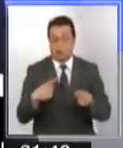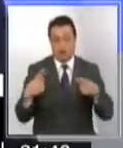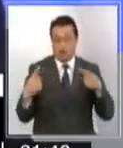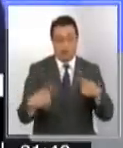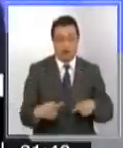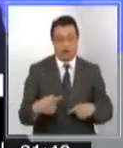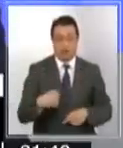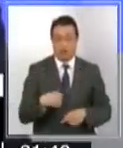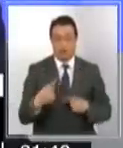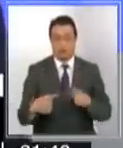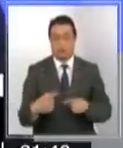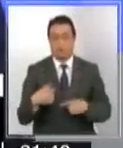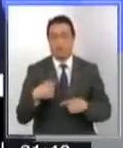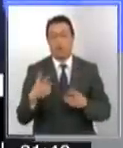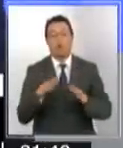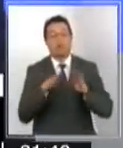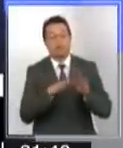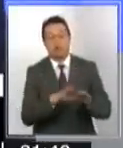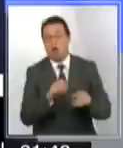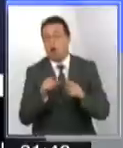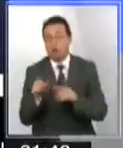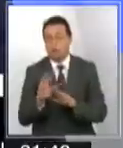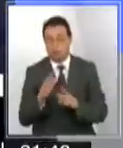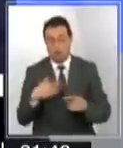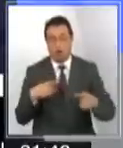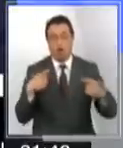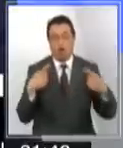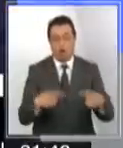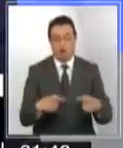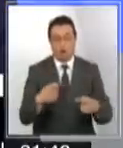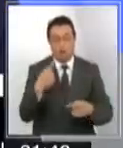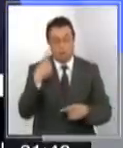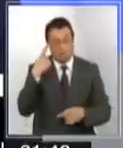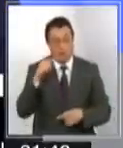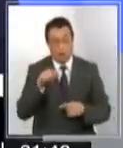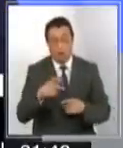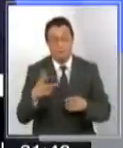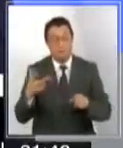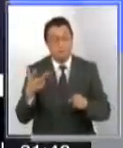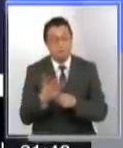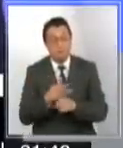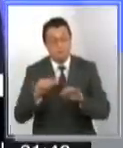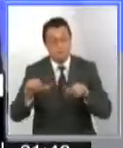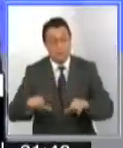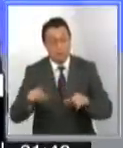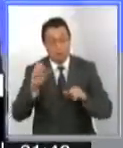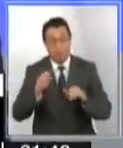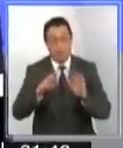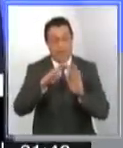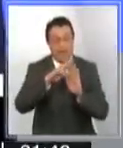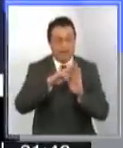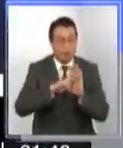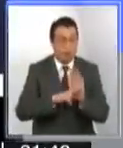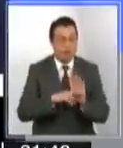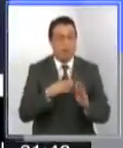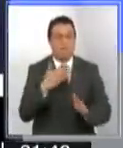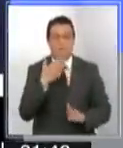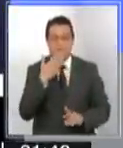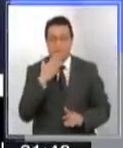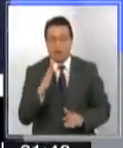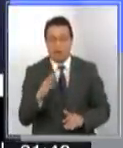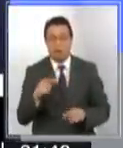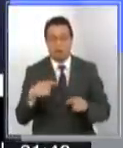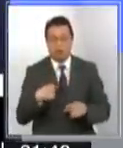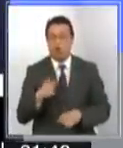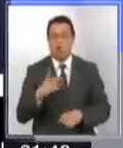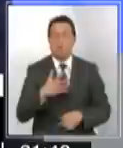lo voy a decir, mire, soy favorable a esto o lo otro. Yo soy contrario, pero creo que dentro del mal que se va a hacer, se puede regular más. Yo soy contrario al